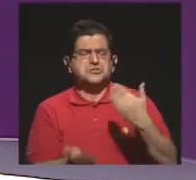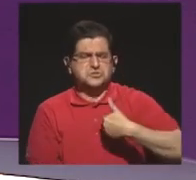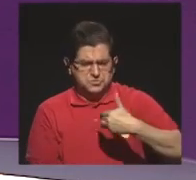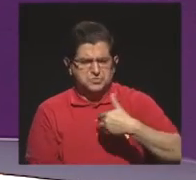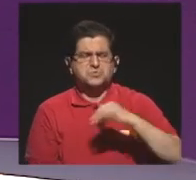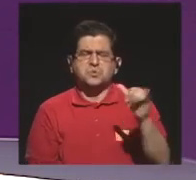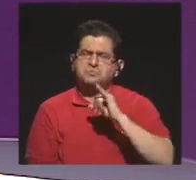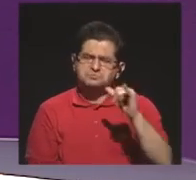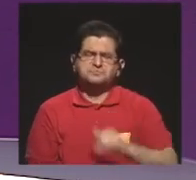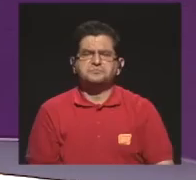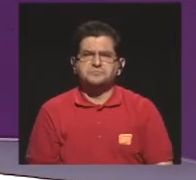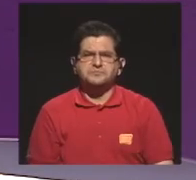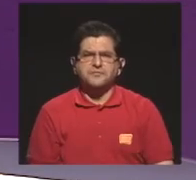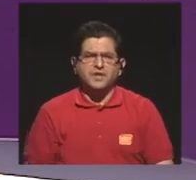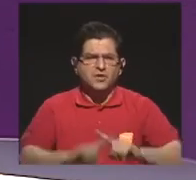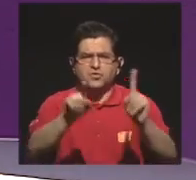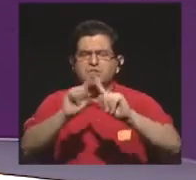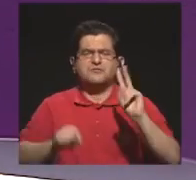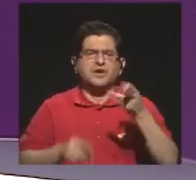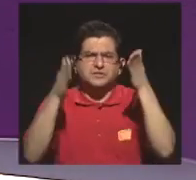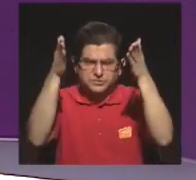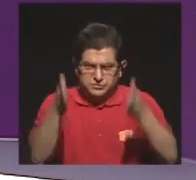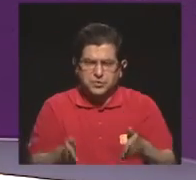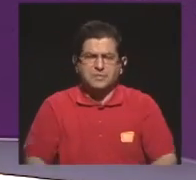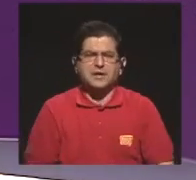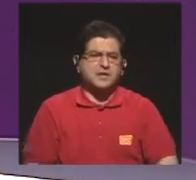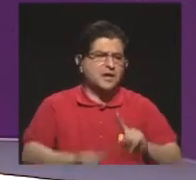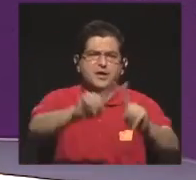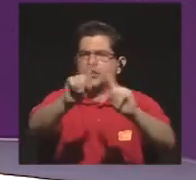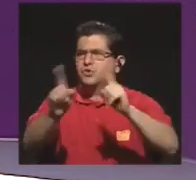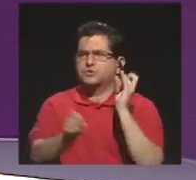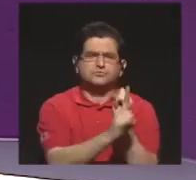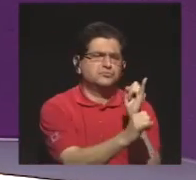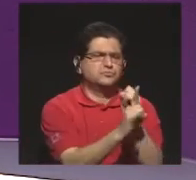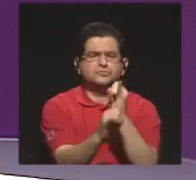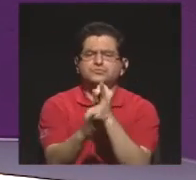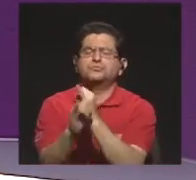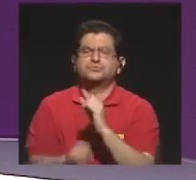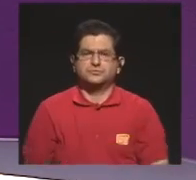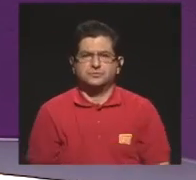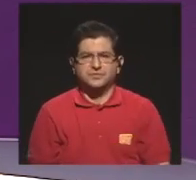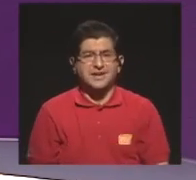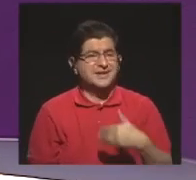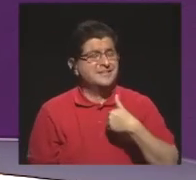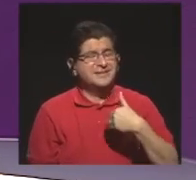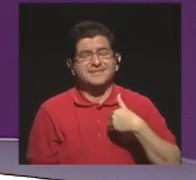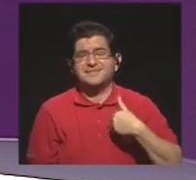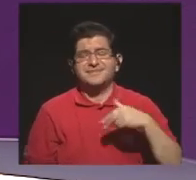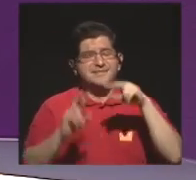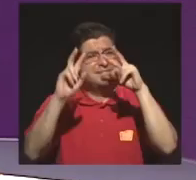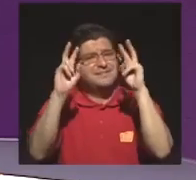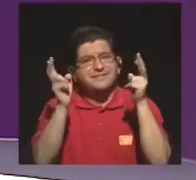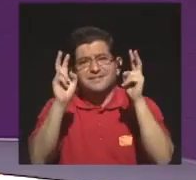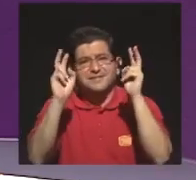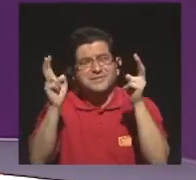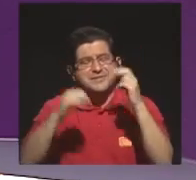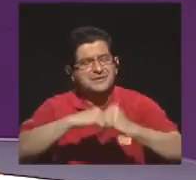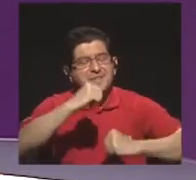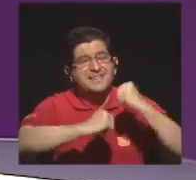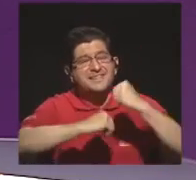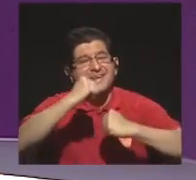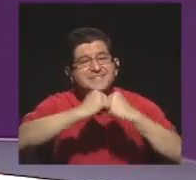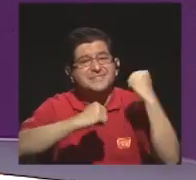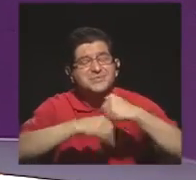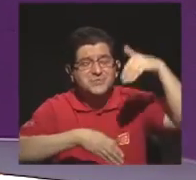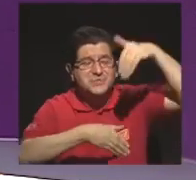tenido también con las y los compañeros de otras instituciones, que hay un tema dentro de las estructuras